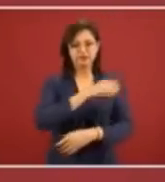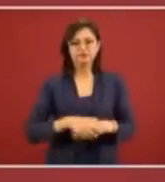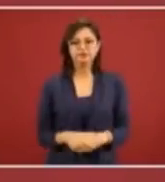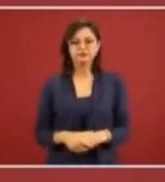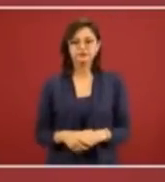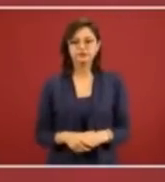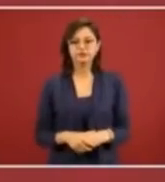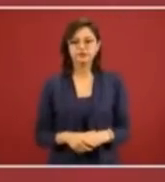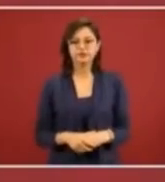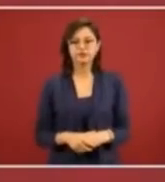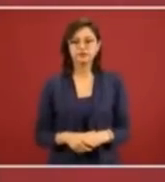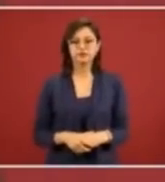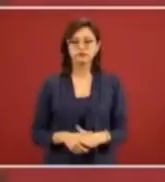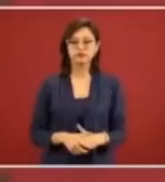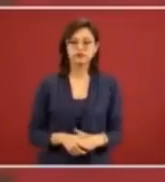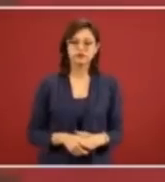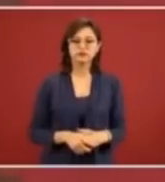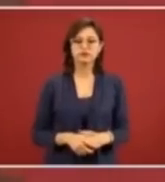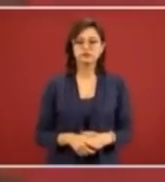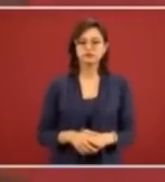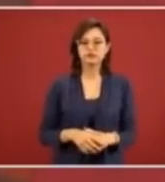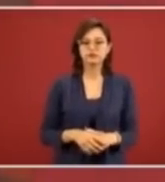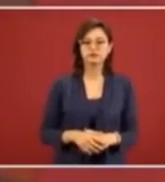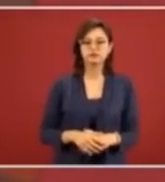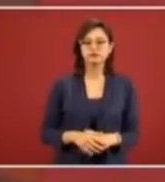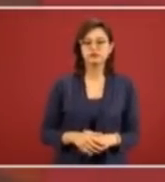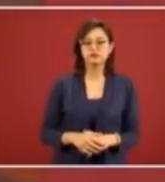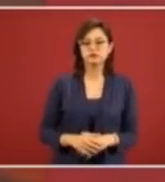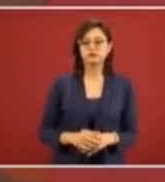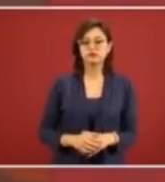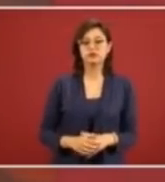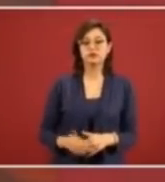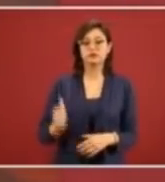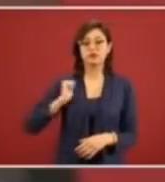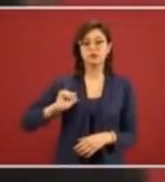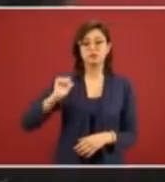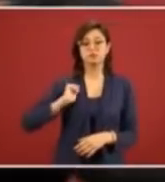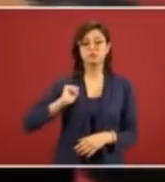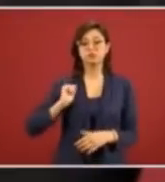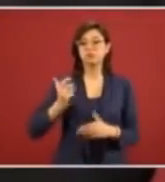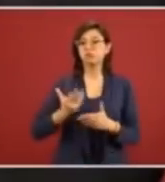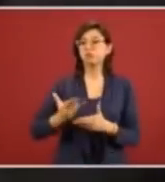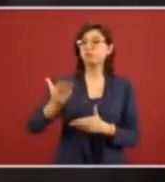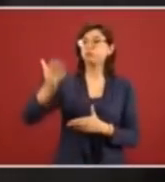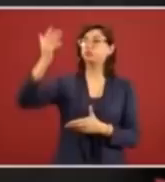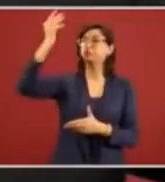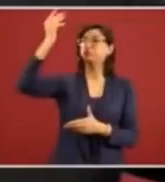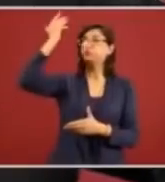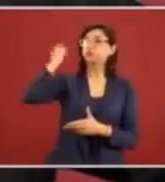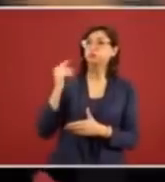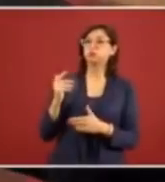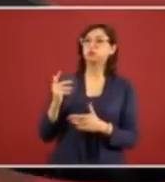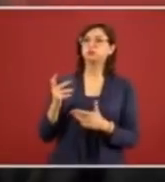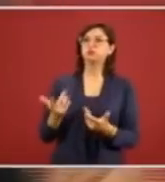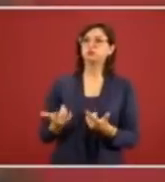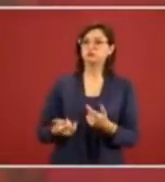No se compara el saqueo que hubo en este periodo con ninguna otra época de